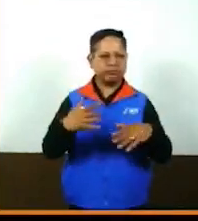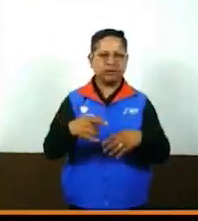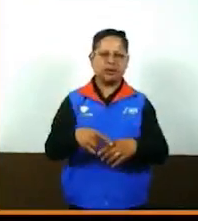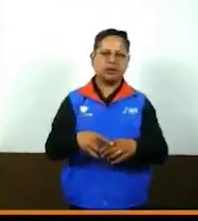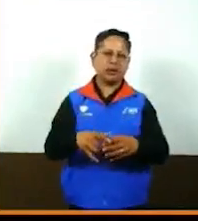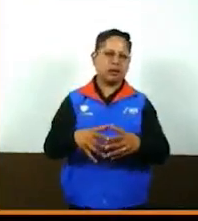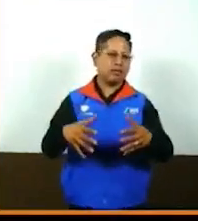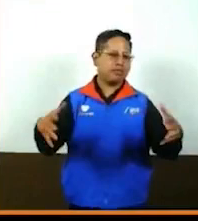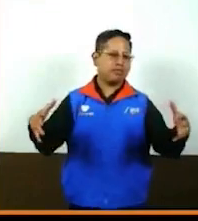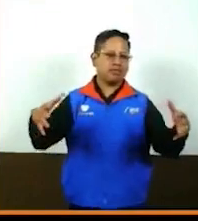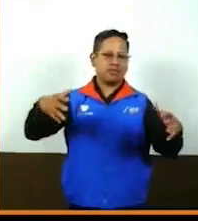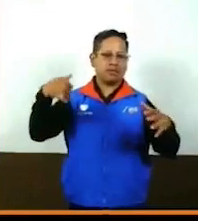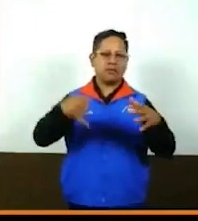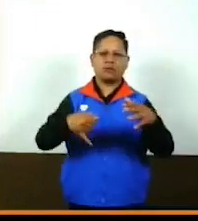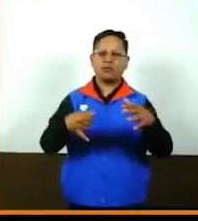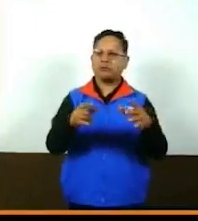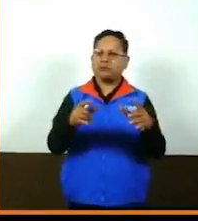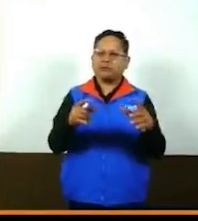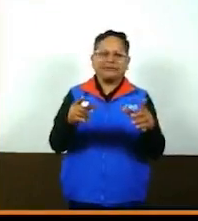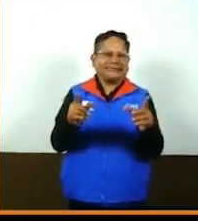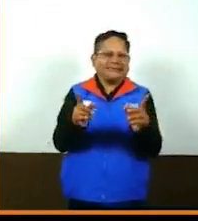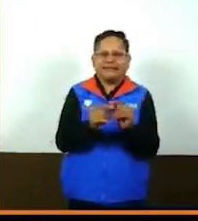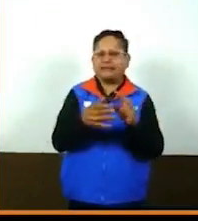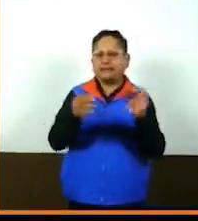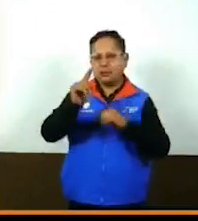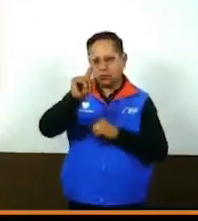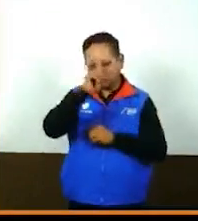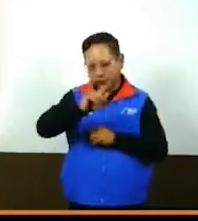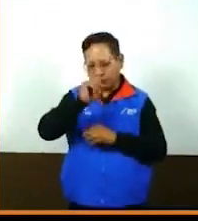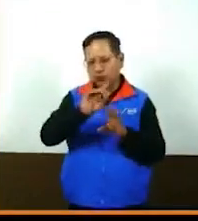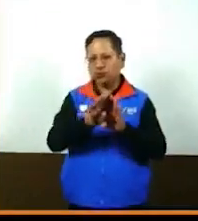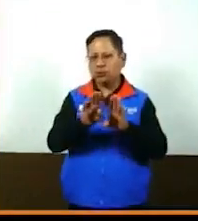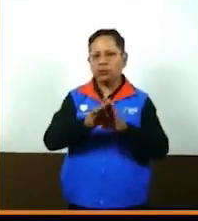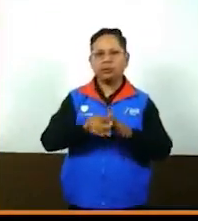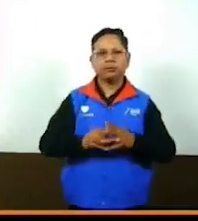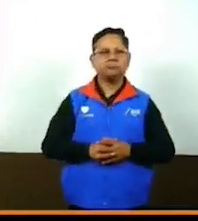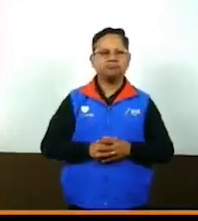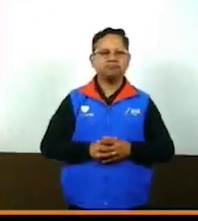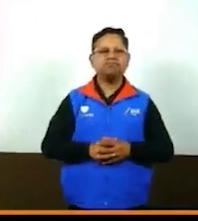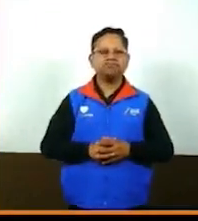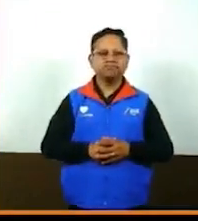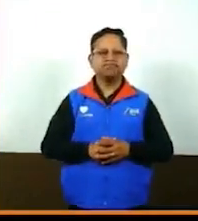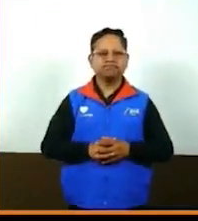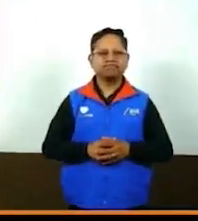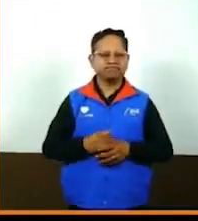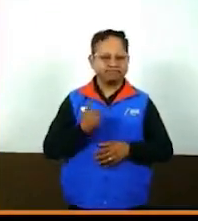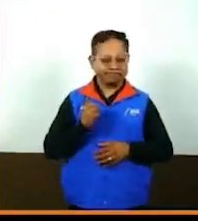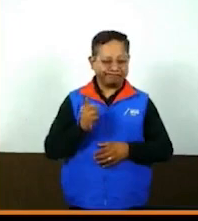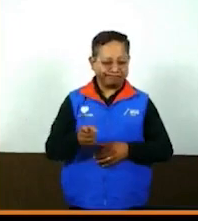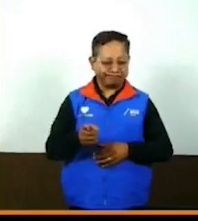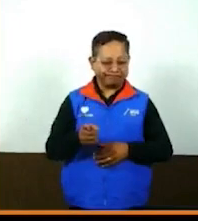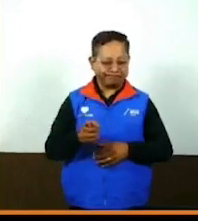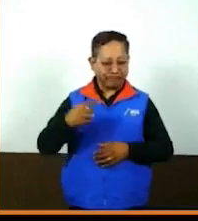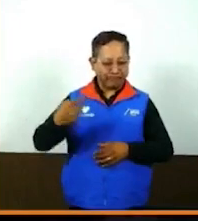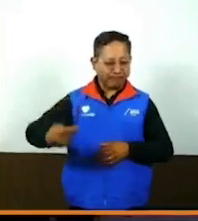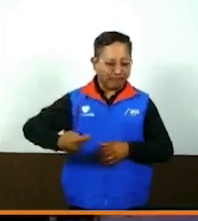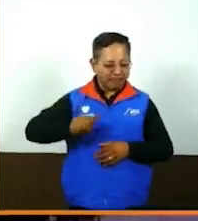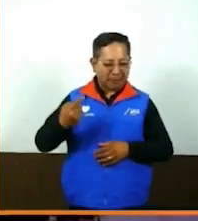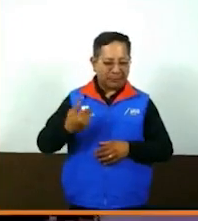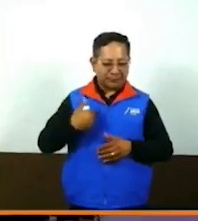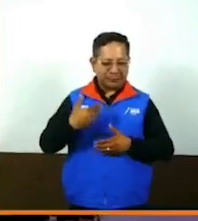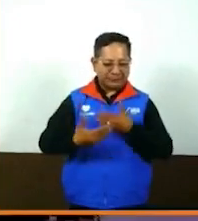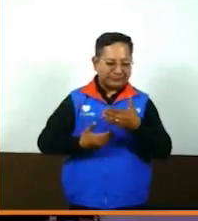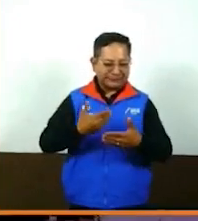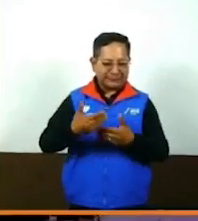pero pues aquí danos unos pequeños tips de todo esto. Pues ahora sí que justo le tocó esa pregunta a quien desarrolla